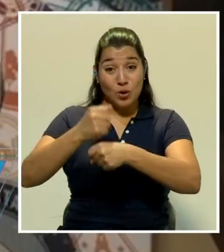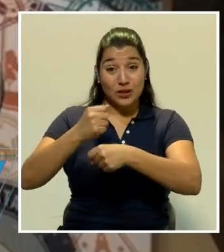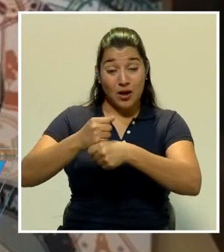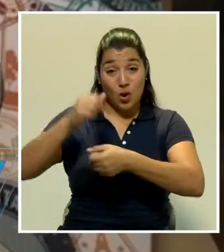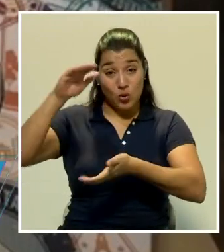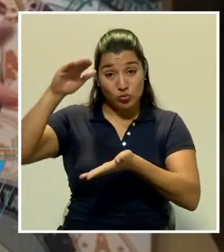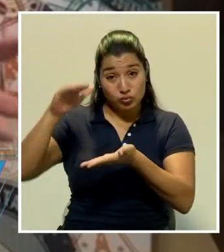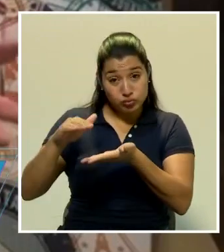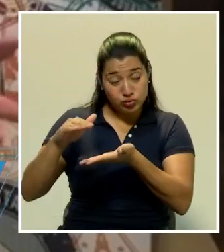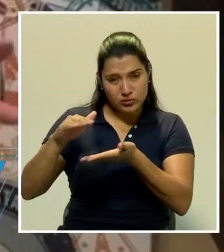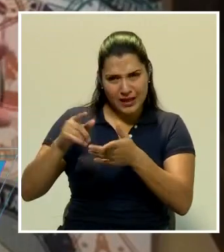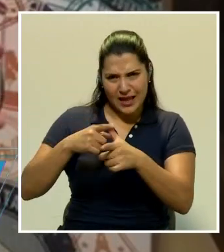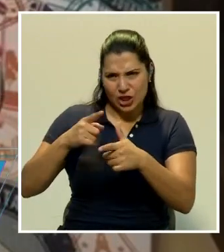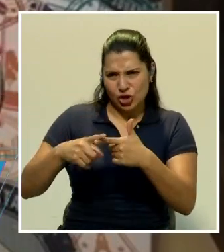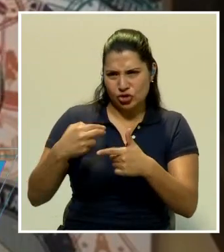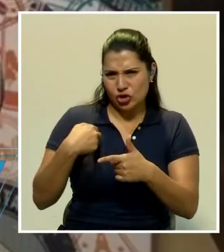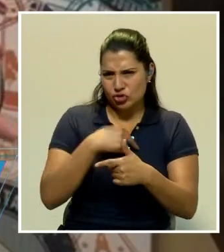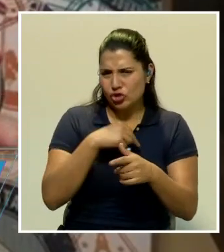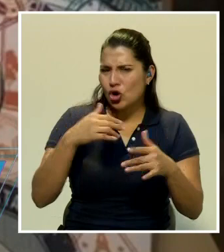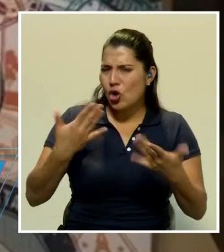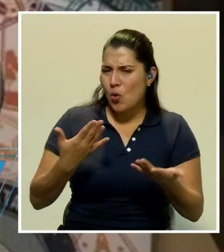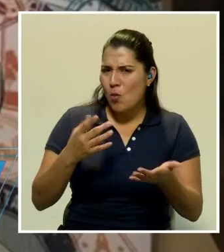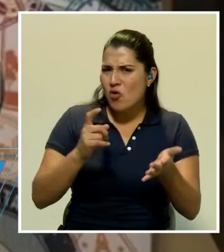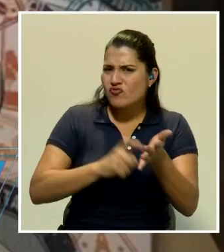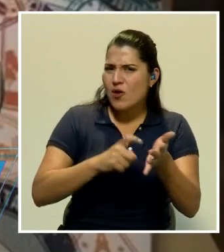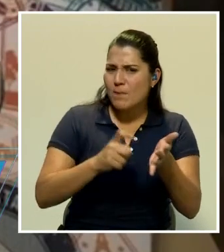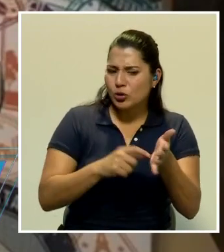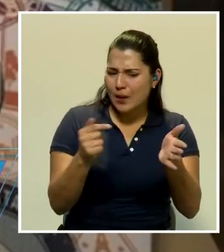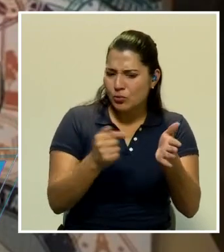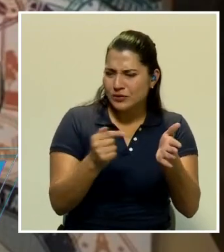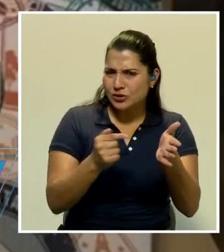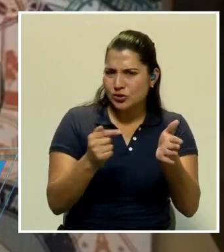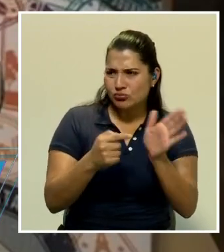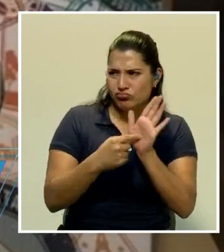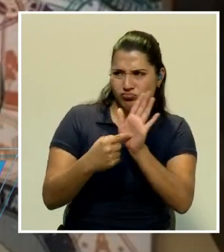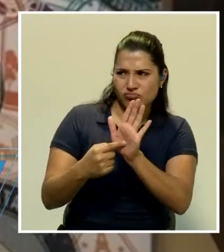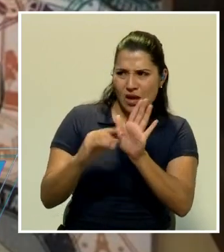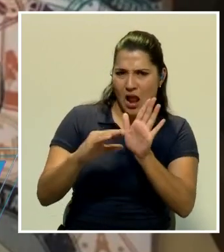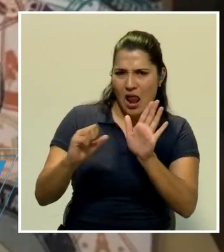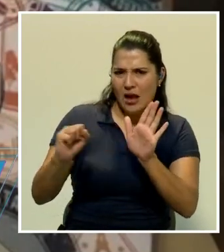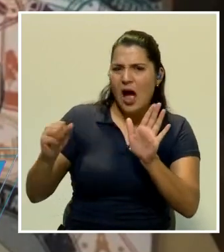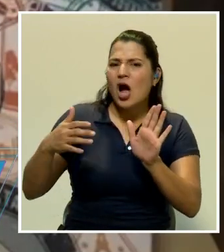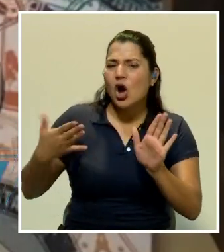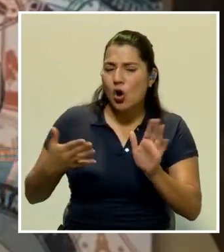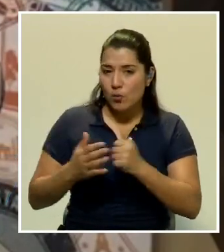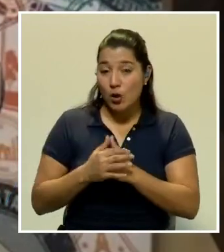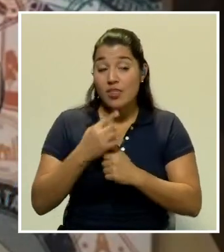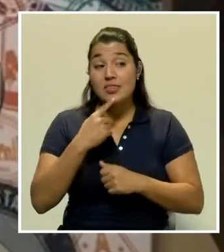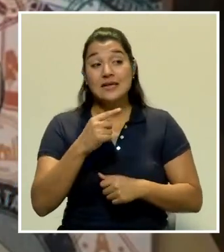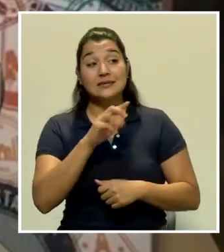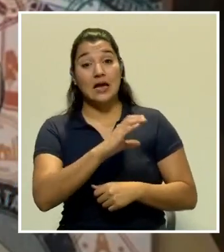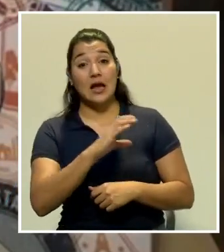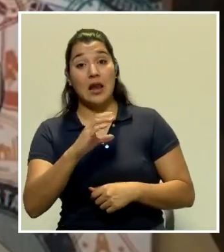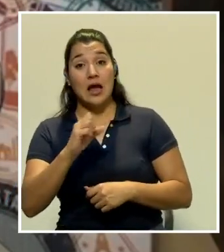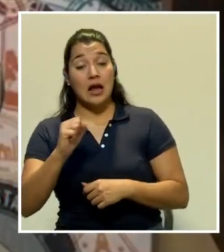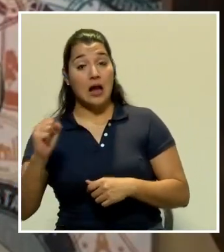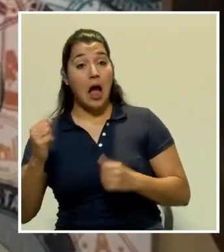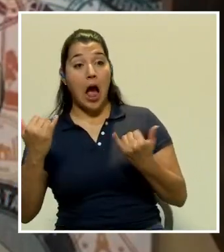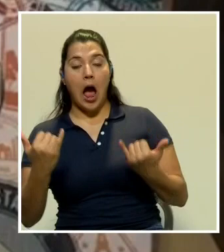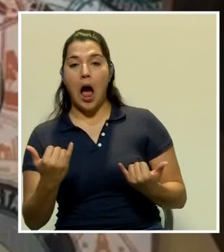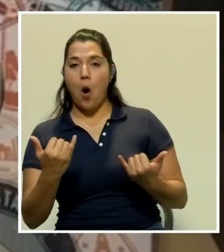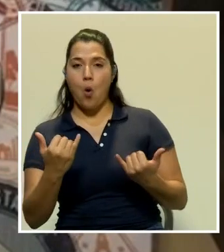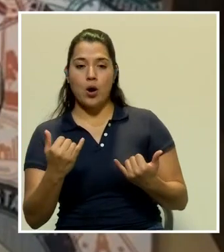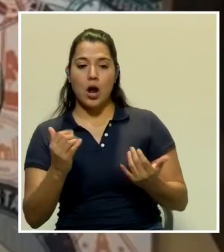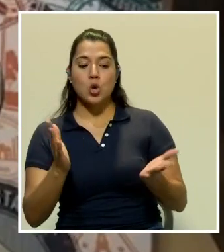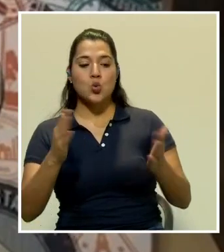laboral? ¿Cómo presentamos eso en la planilla? ¿Qué dice la Caja? La Caja dice que no hay 25%